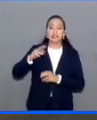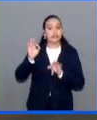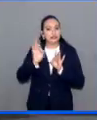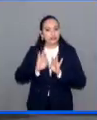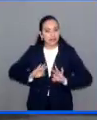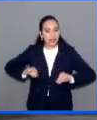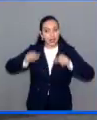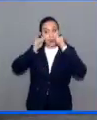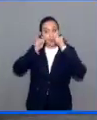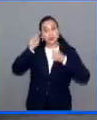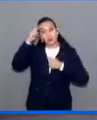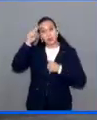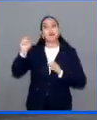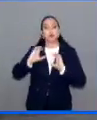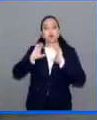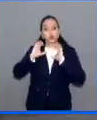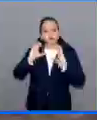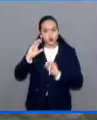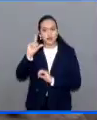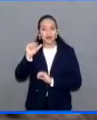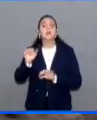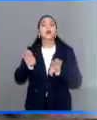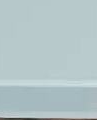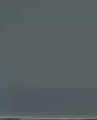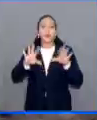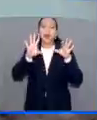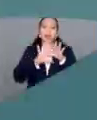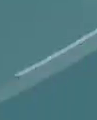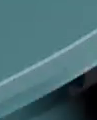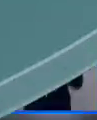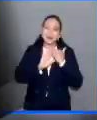bajo el principio de prevención eficaz.